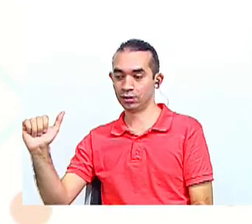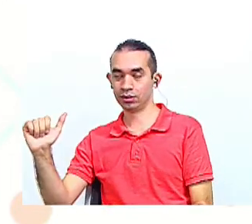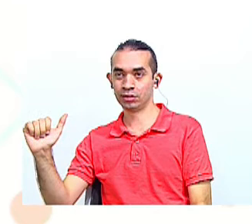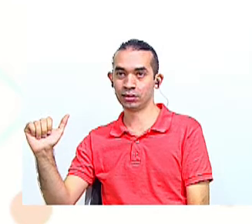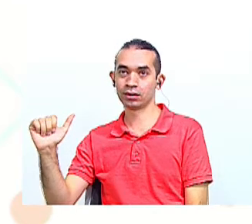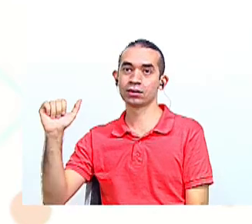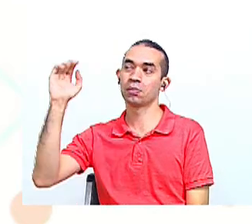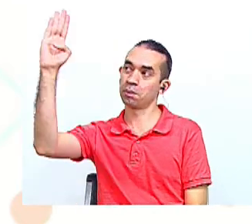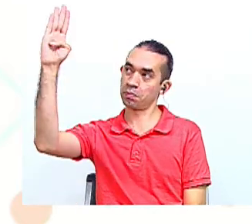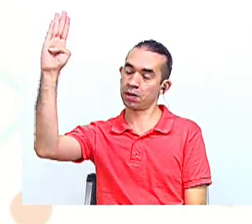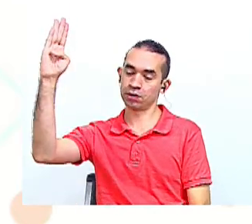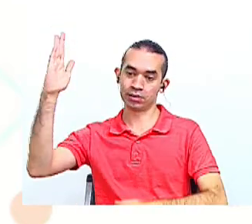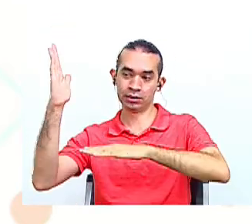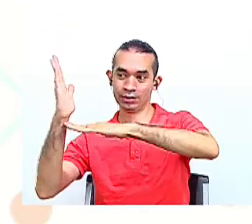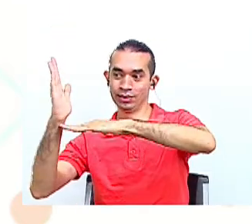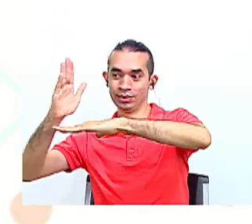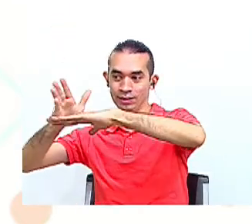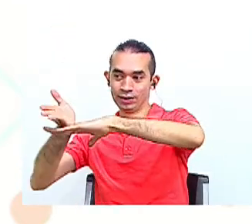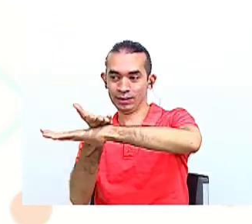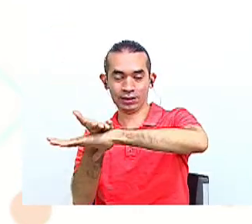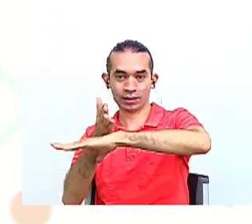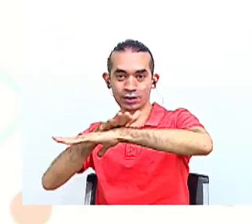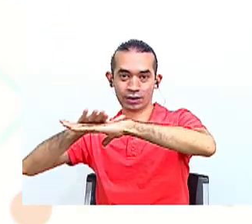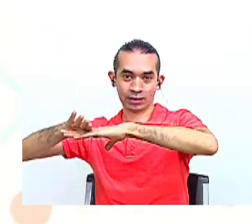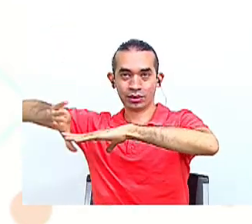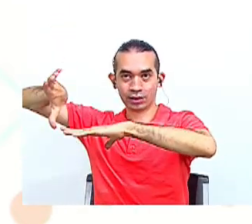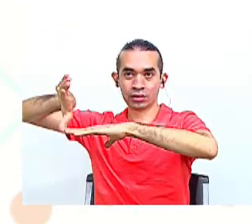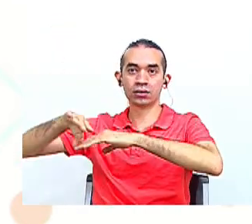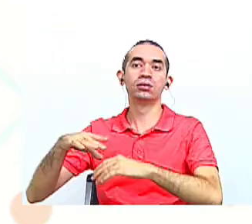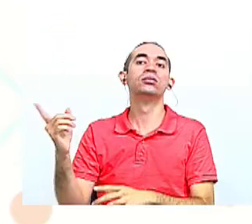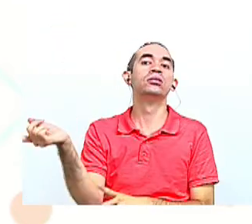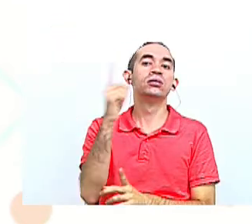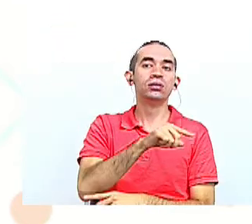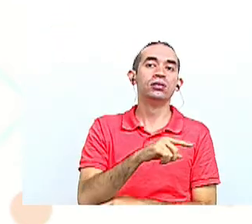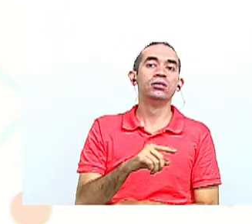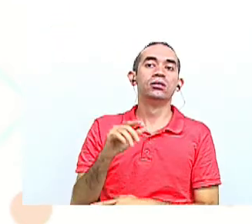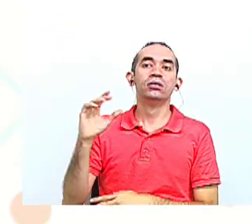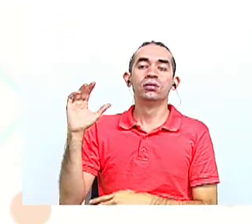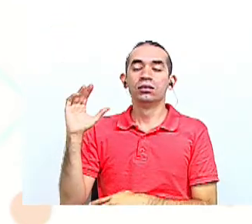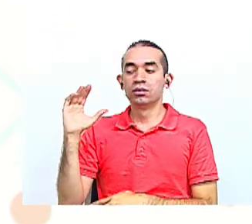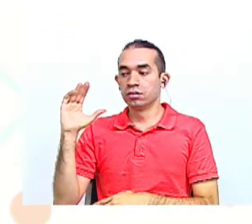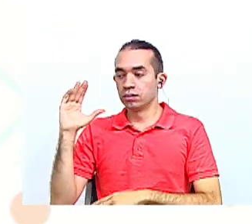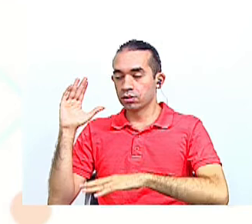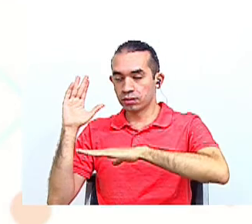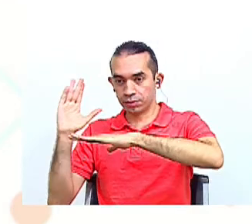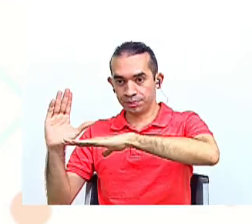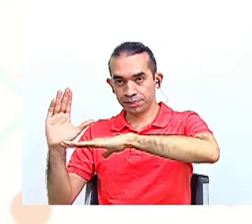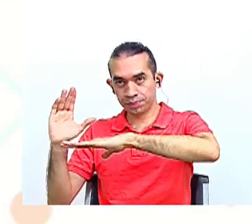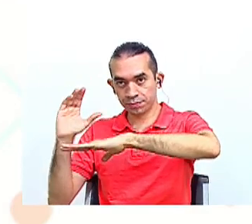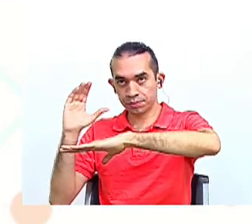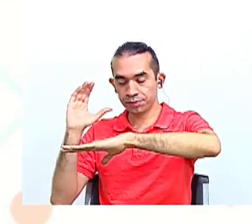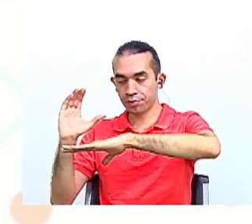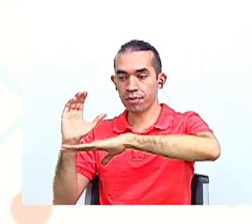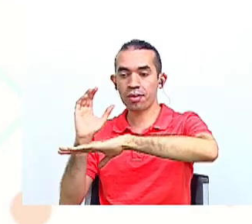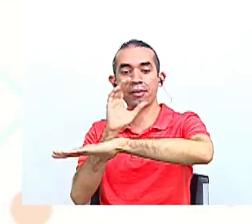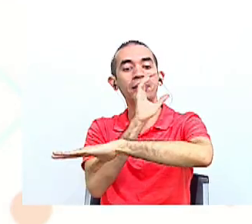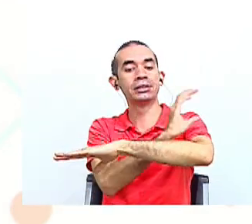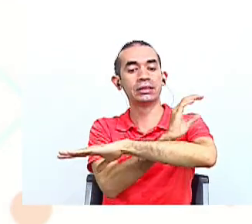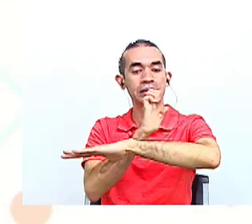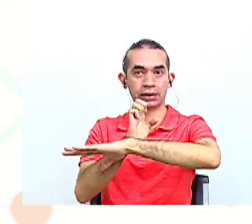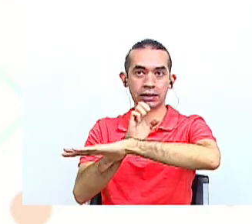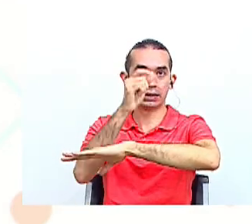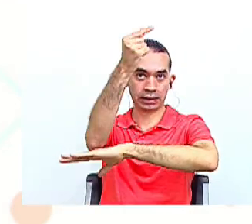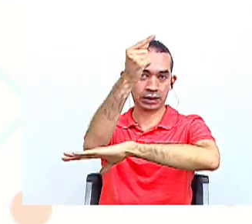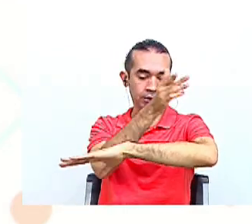es congruente con el ángulo CEG porque ellos miden 90